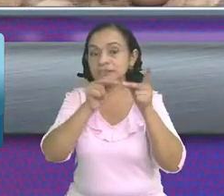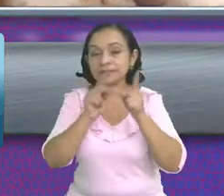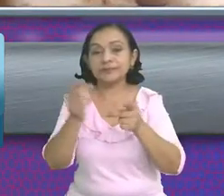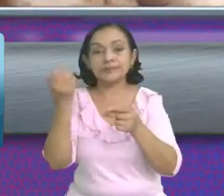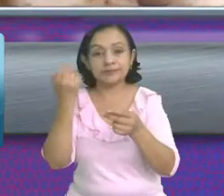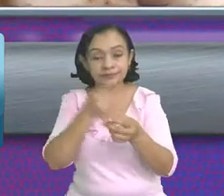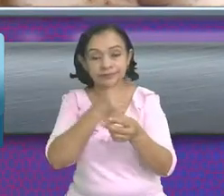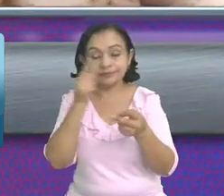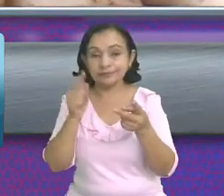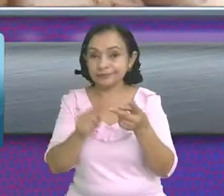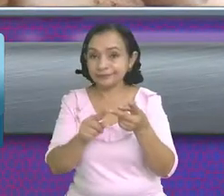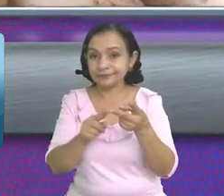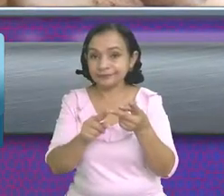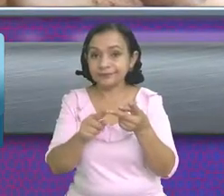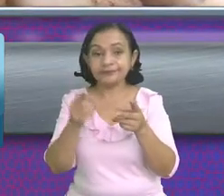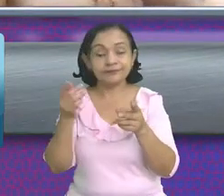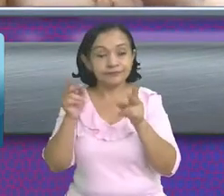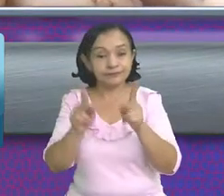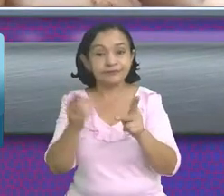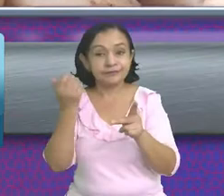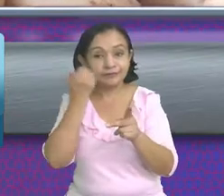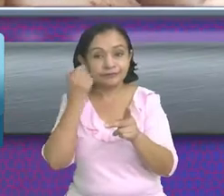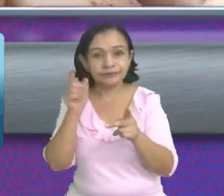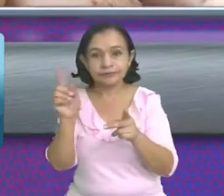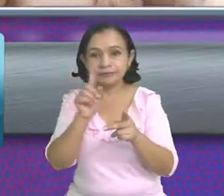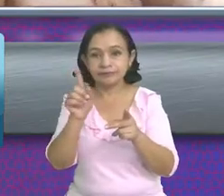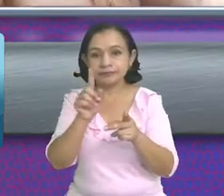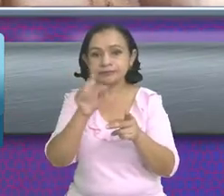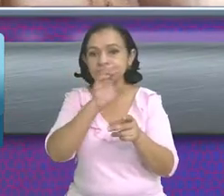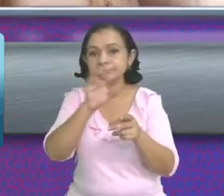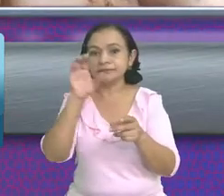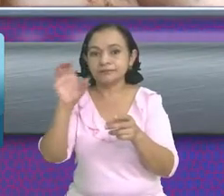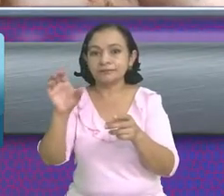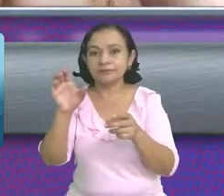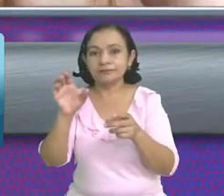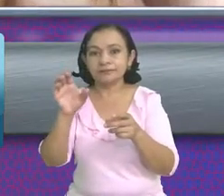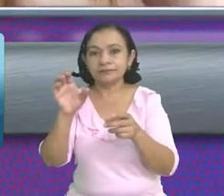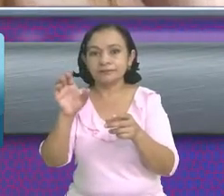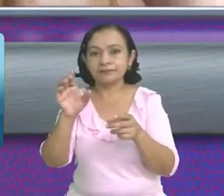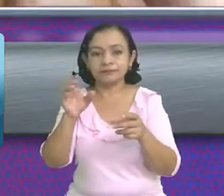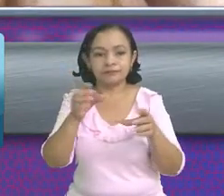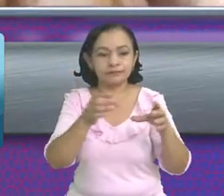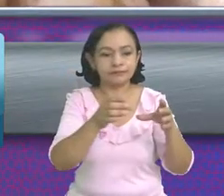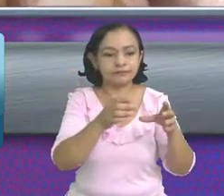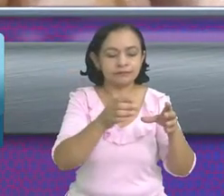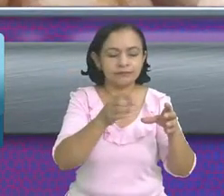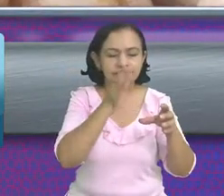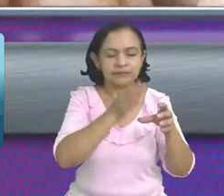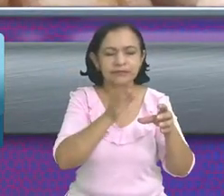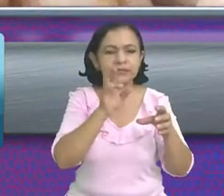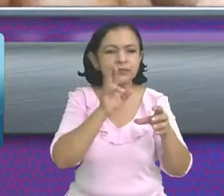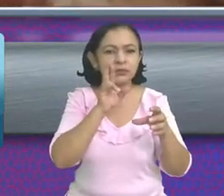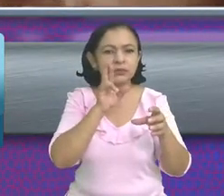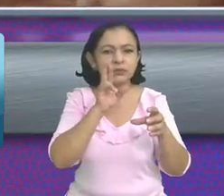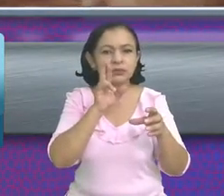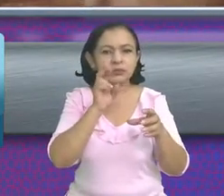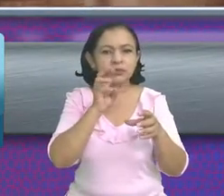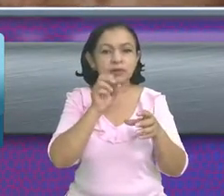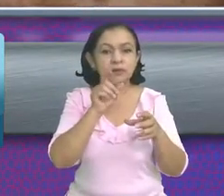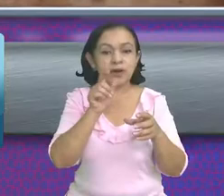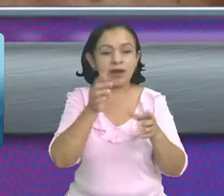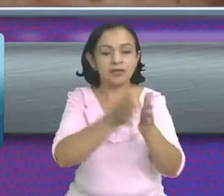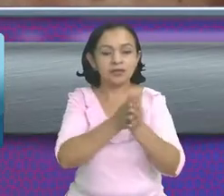pasa. Dice el paciente, no tomo gaseosa y me voy a tomar una remolacha, pero con dulce, con bastante